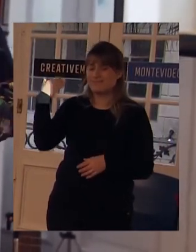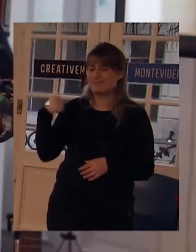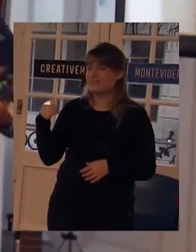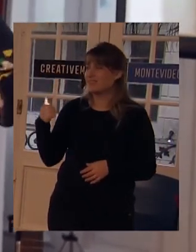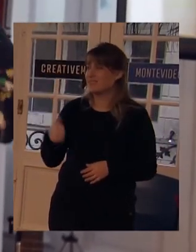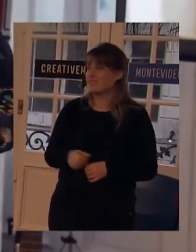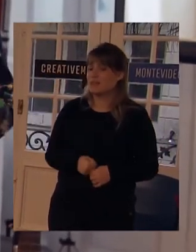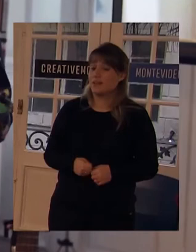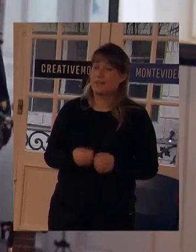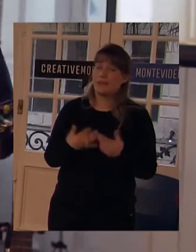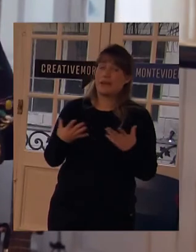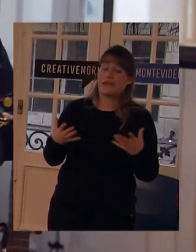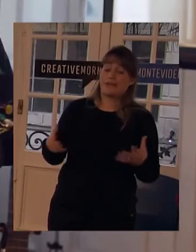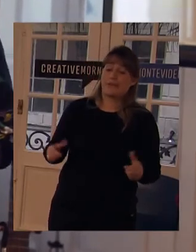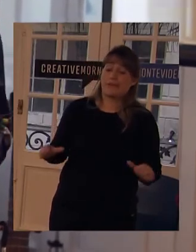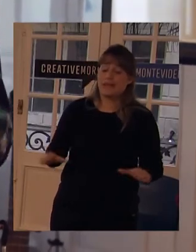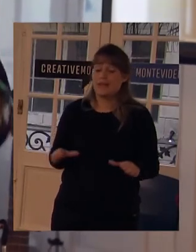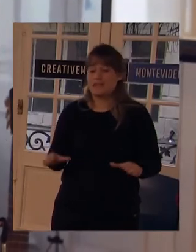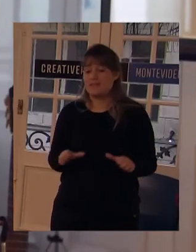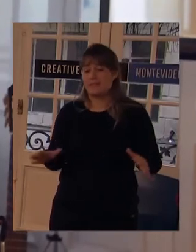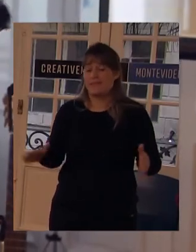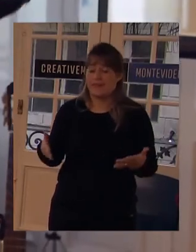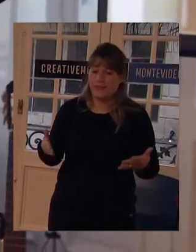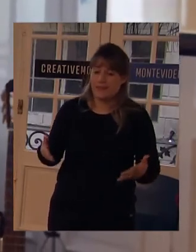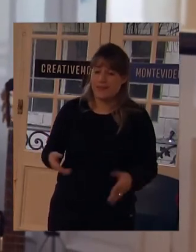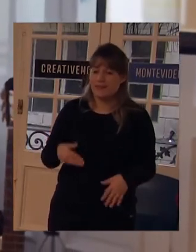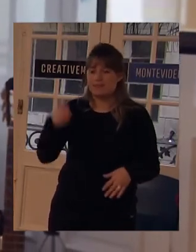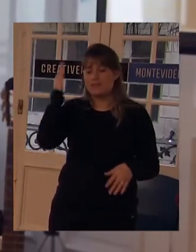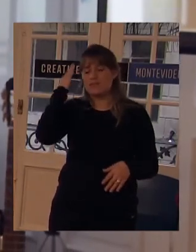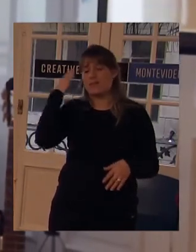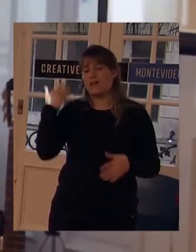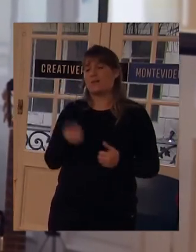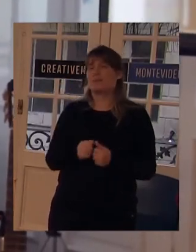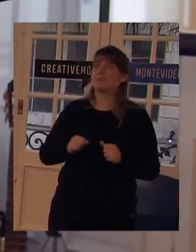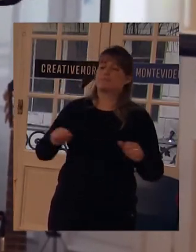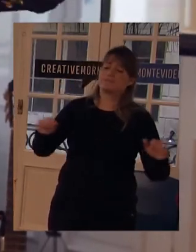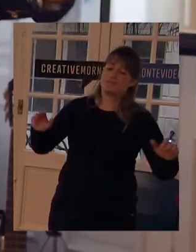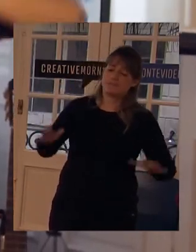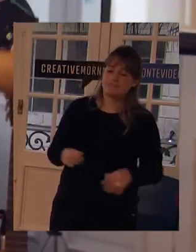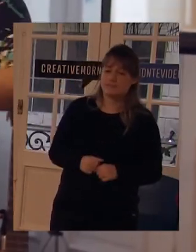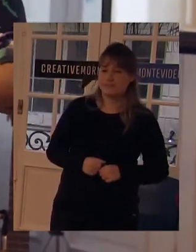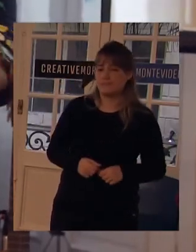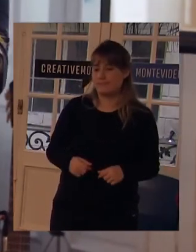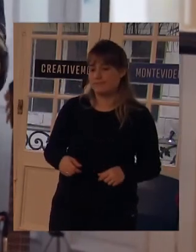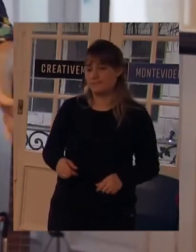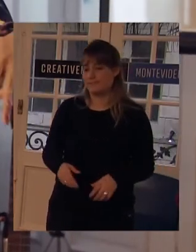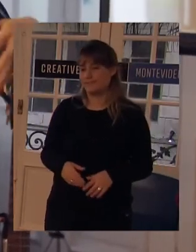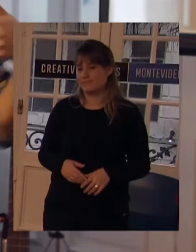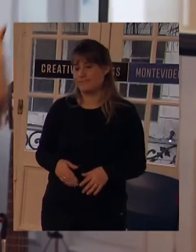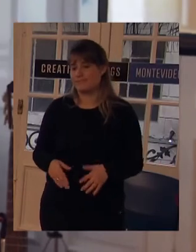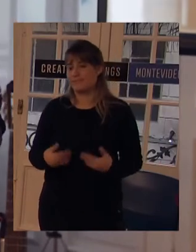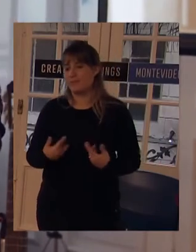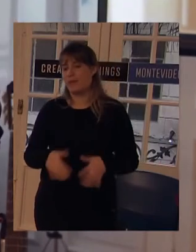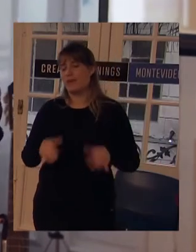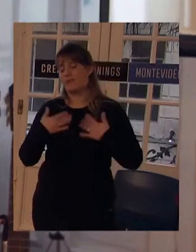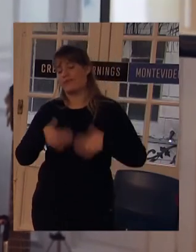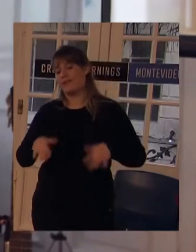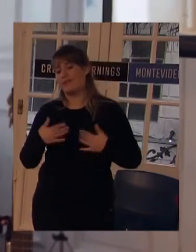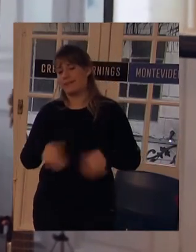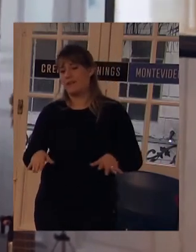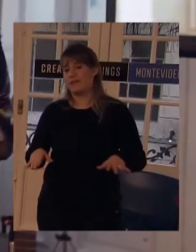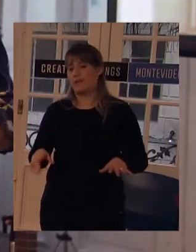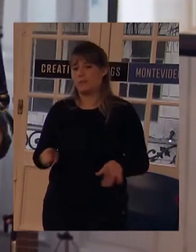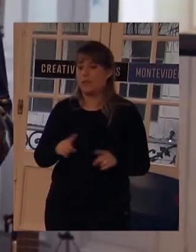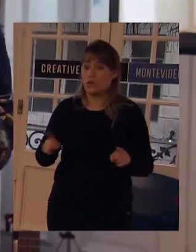Bueno, ¿qué vamos a hacer? Ok, y lo pensaba y me tomaba el tiempo y experimentaba y bueno, ta. Ay, no,